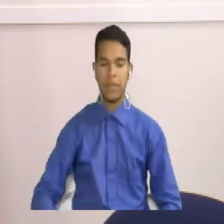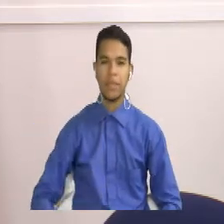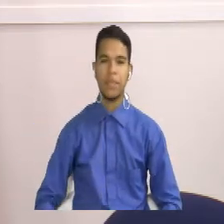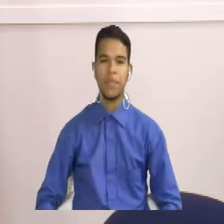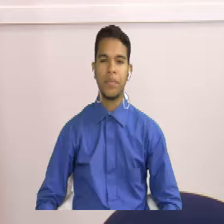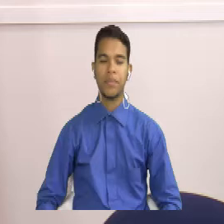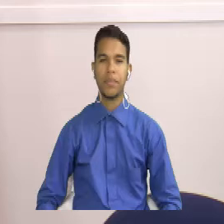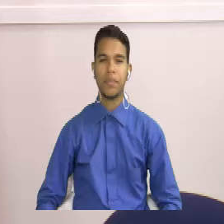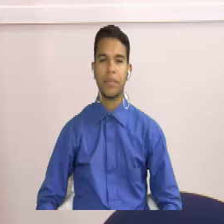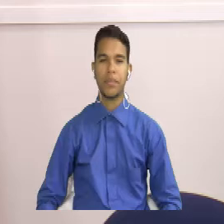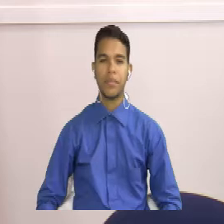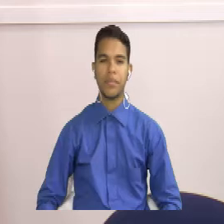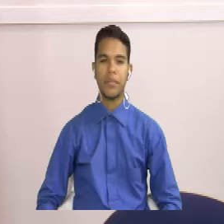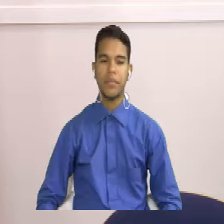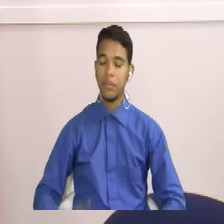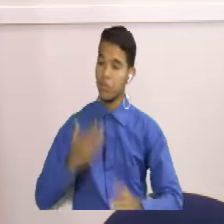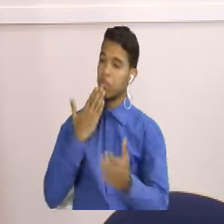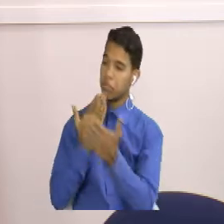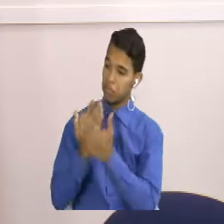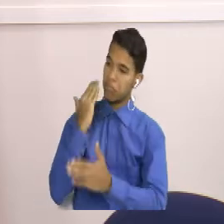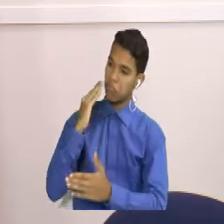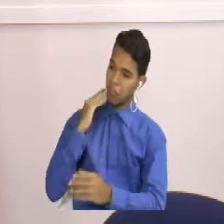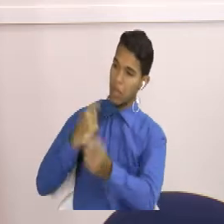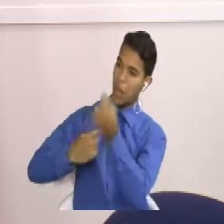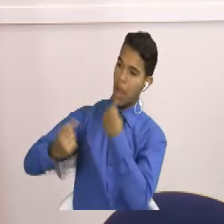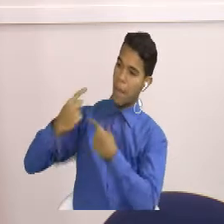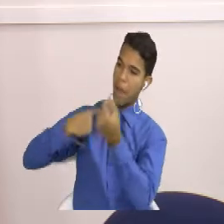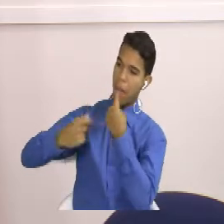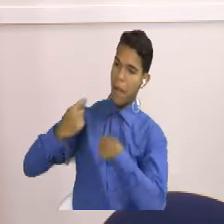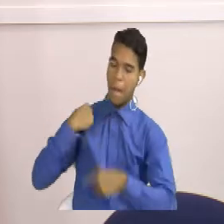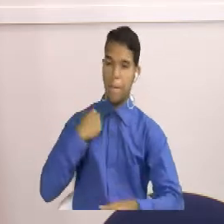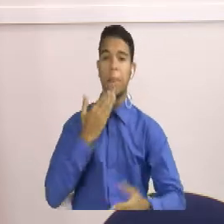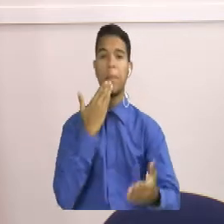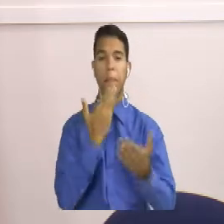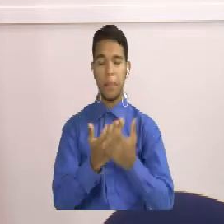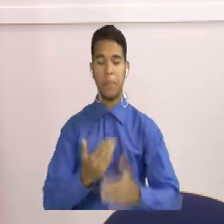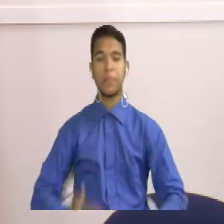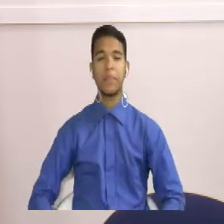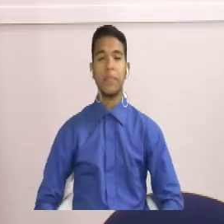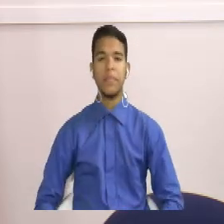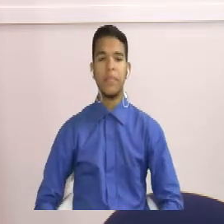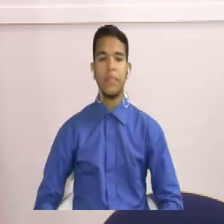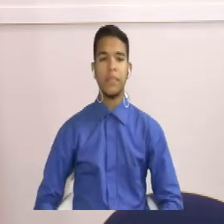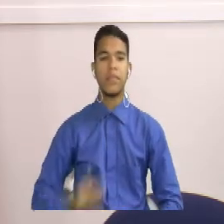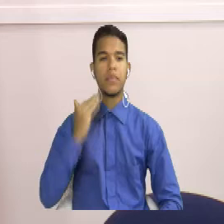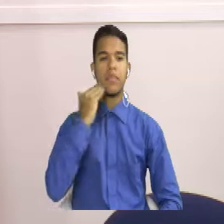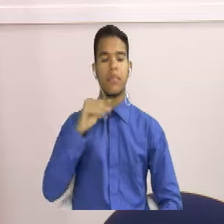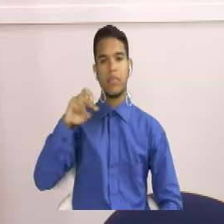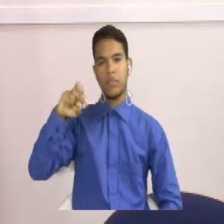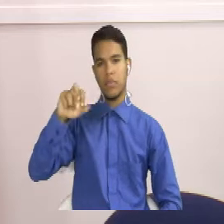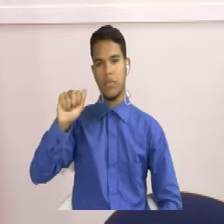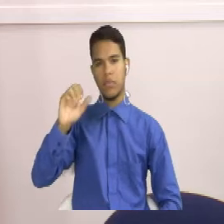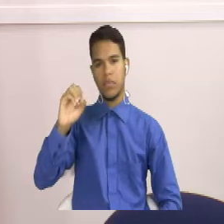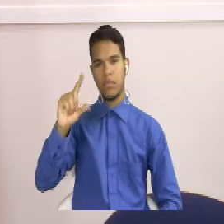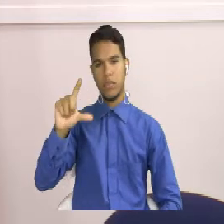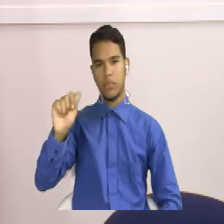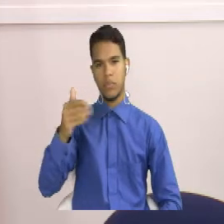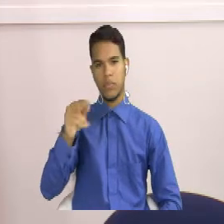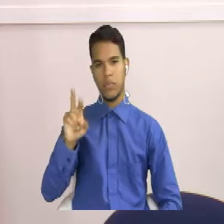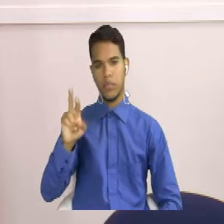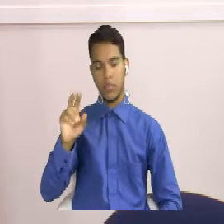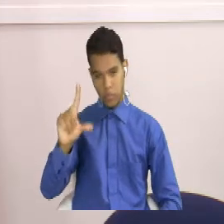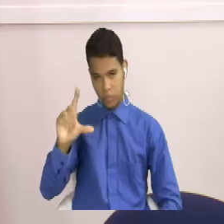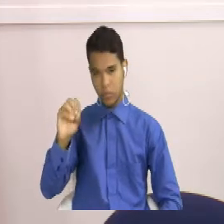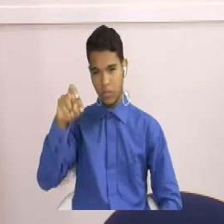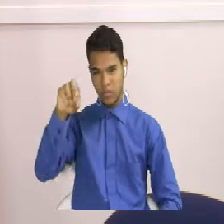muy amables y gracias por estar muy atentos de nuestro programa Primero la Salud. Está Paola López, ustedes la conocen, muy conocida Paolita, para ella un abrazo